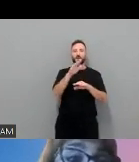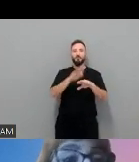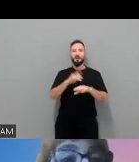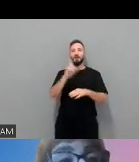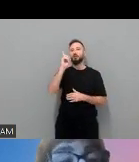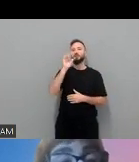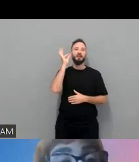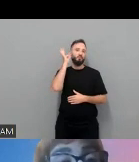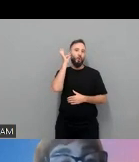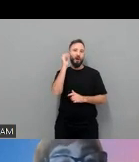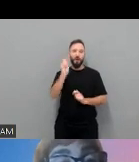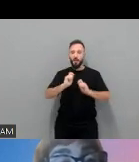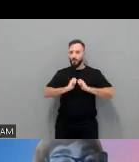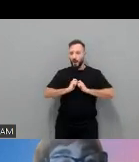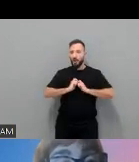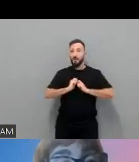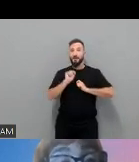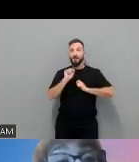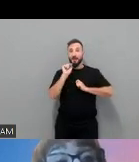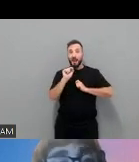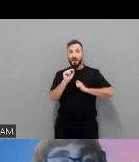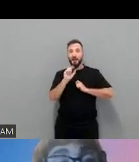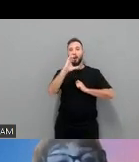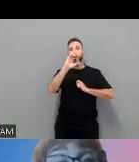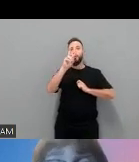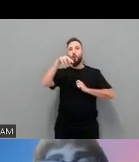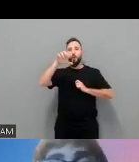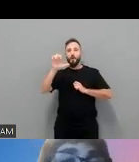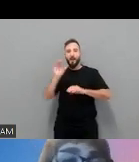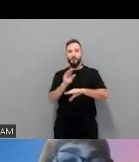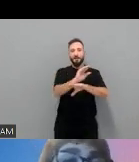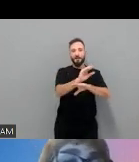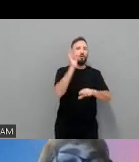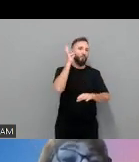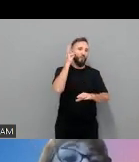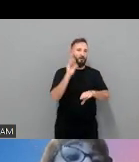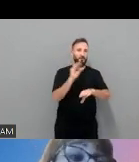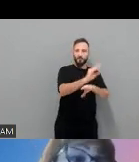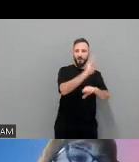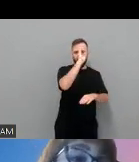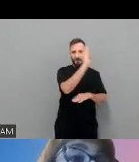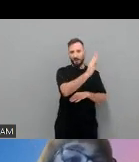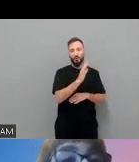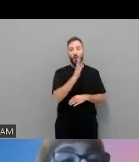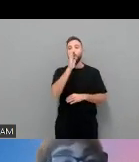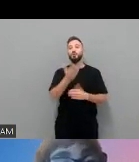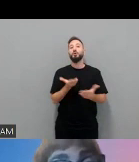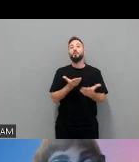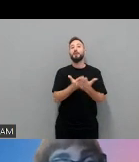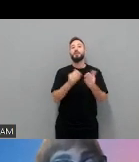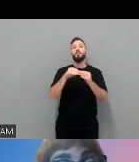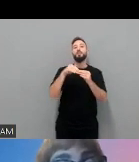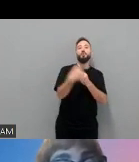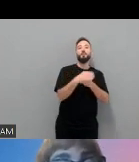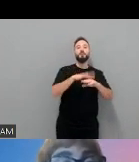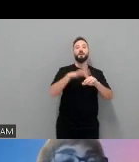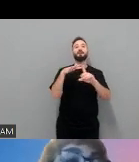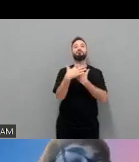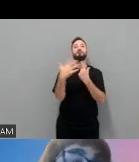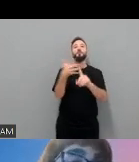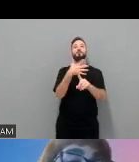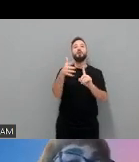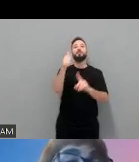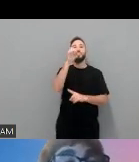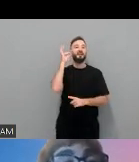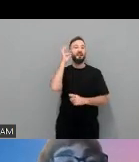la mujer y, por tanto, la prestación CUME irá a ella. Por eso me piden algún documento que pruebe esa situación de violencia de género,